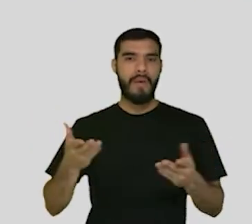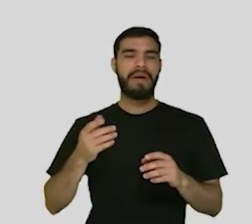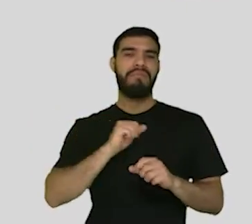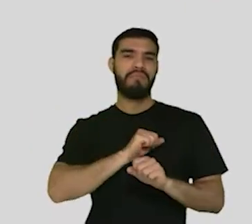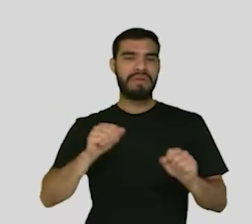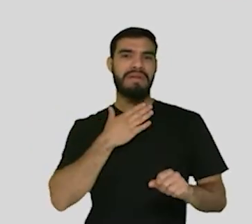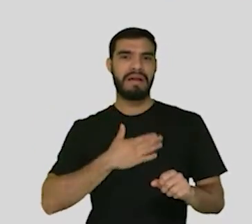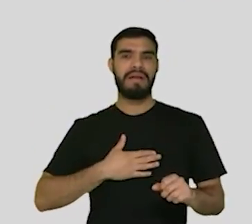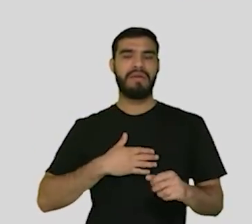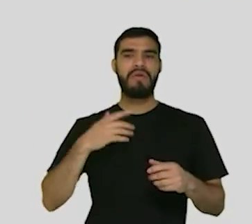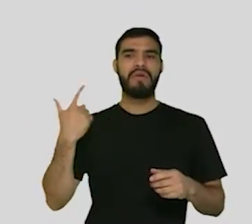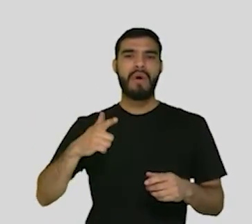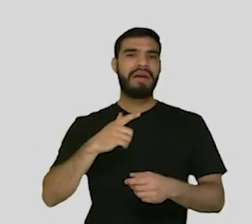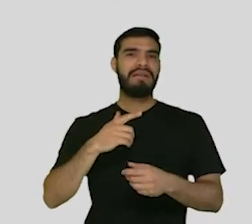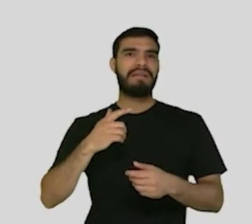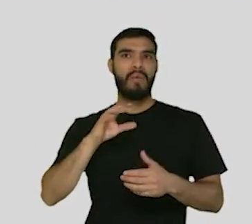fuerza yepa, eres coama.